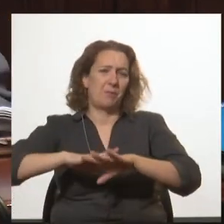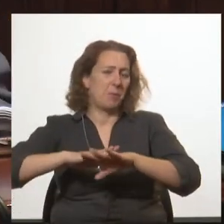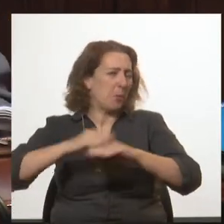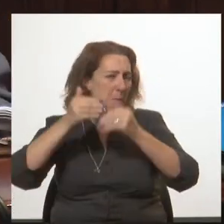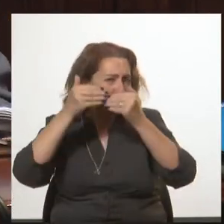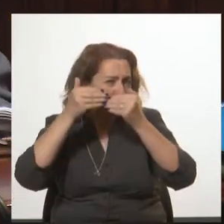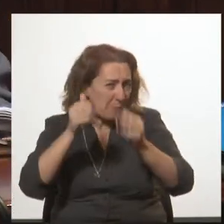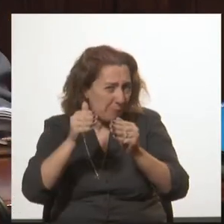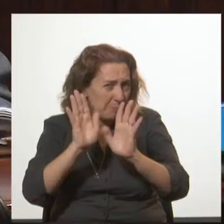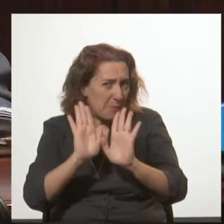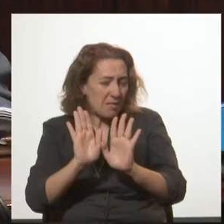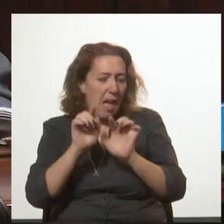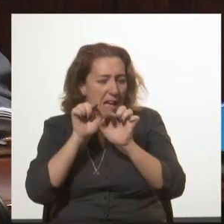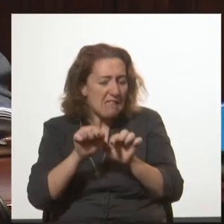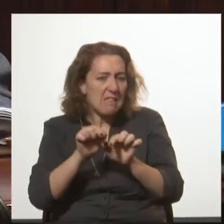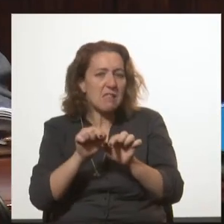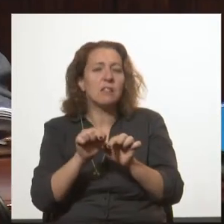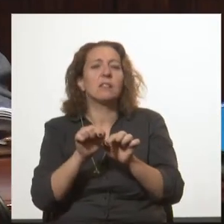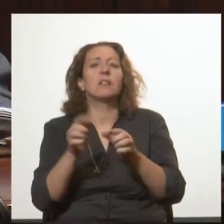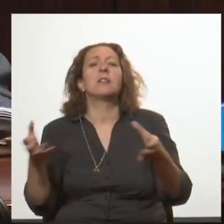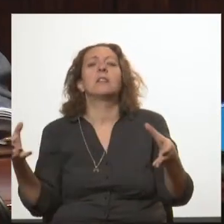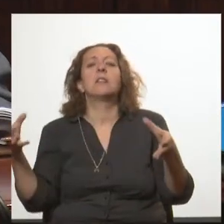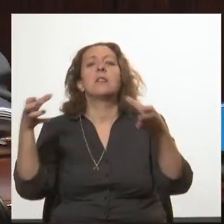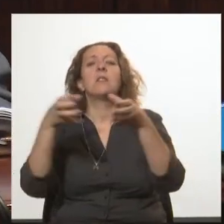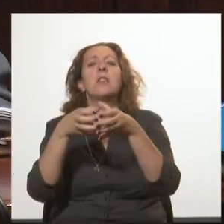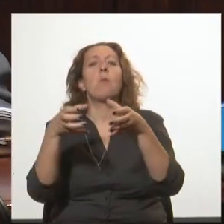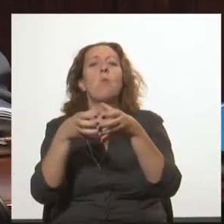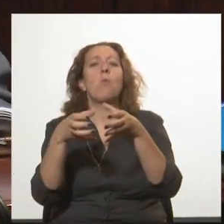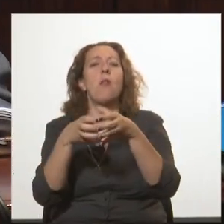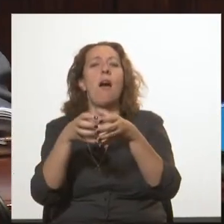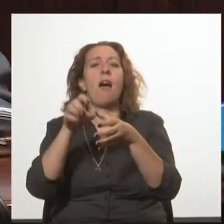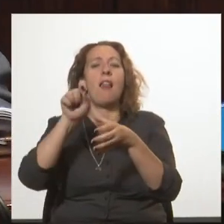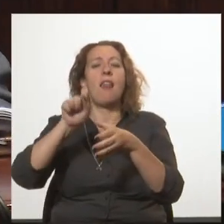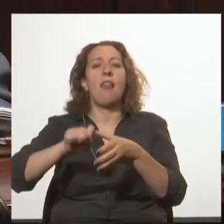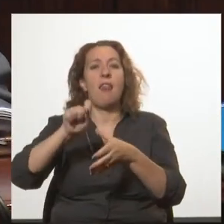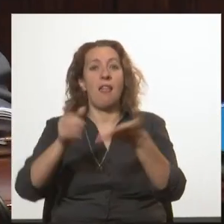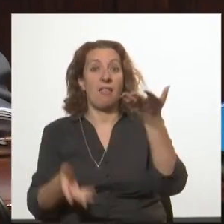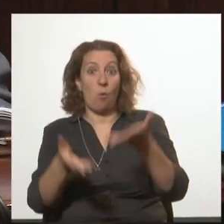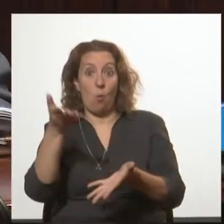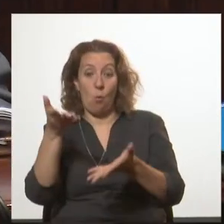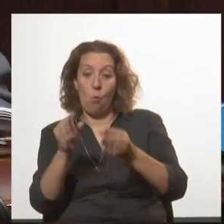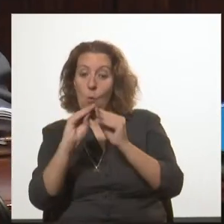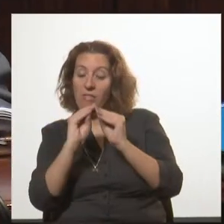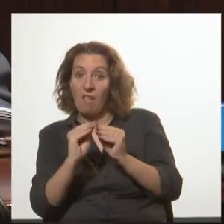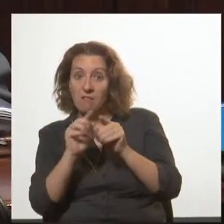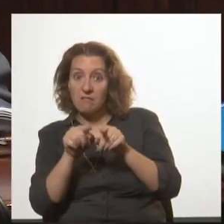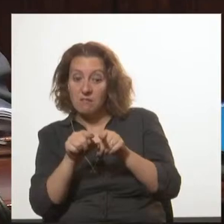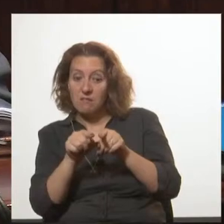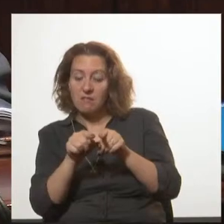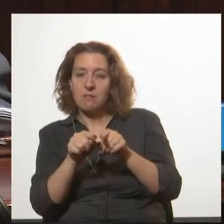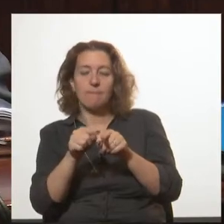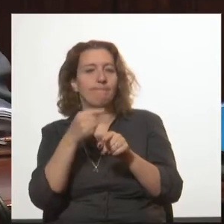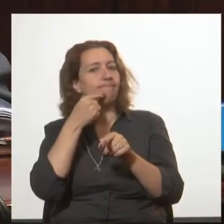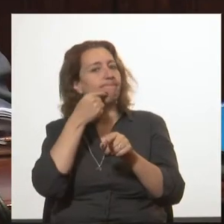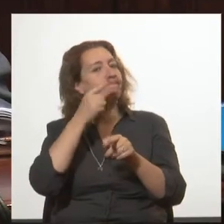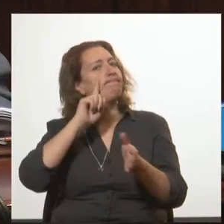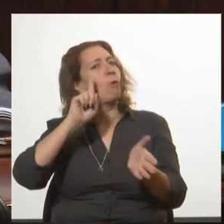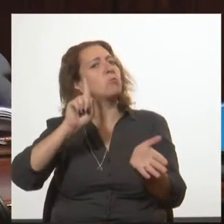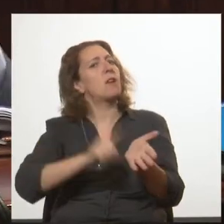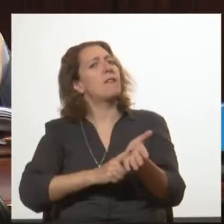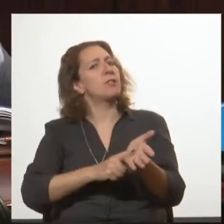todo este proceso donde el tribunal de cuentas realiza una primera observación que marcará la